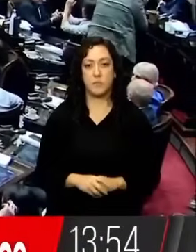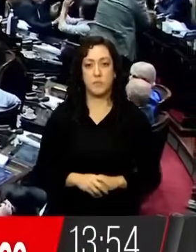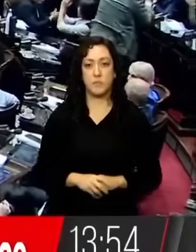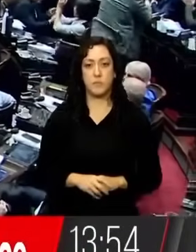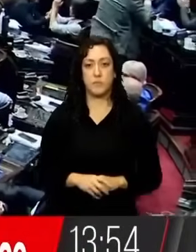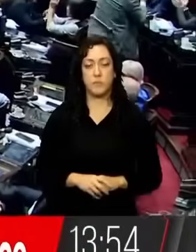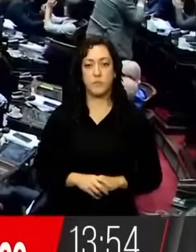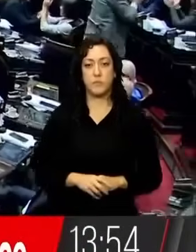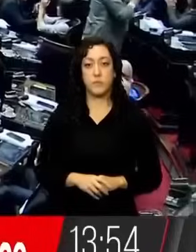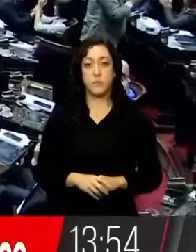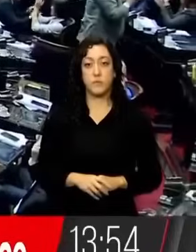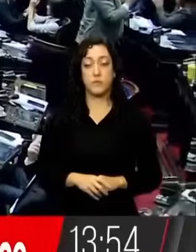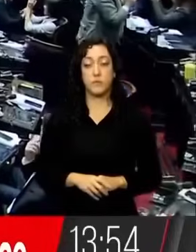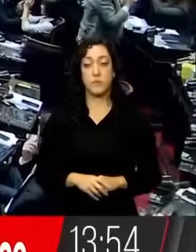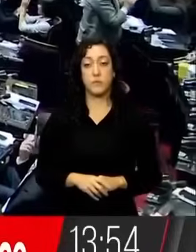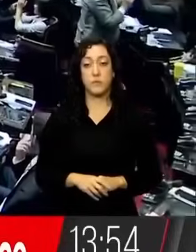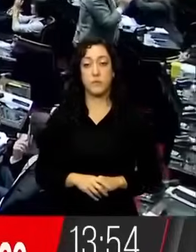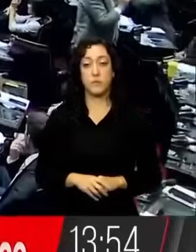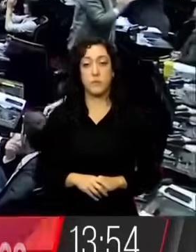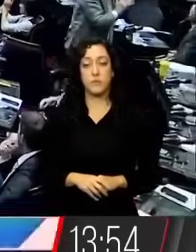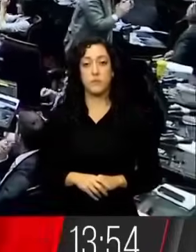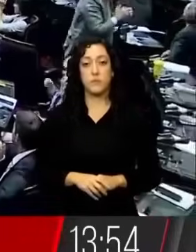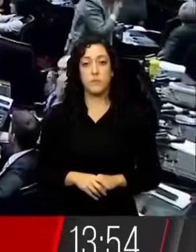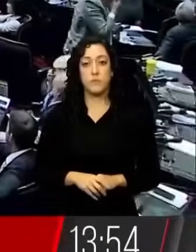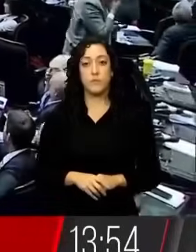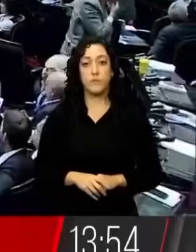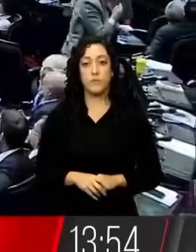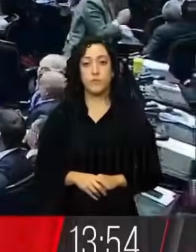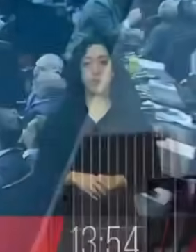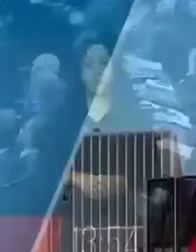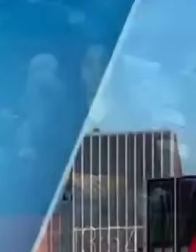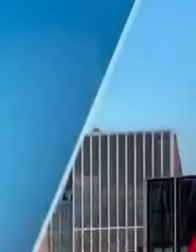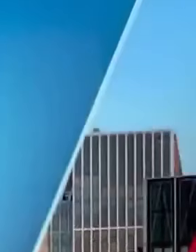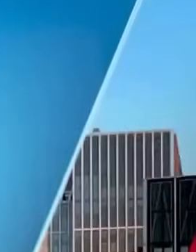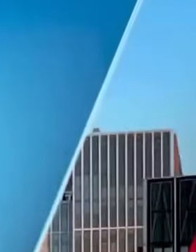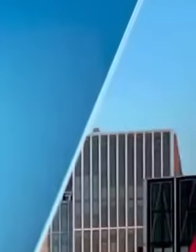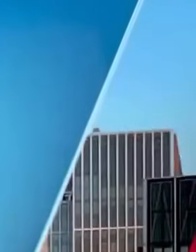continuación. A continuación.